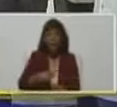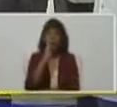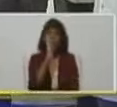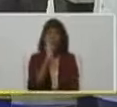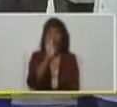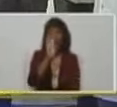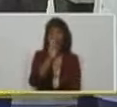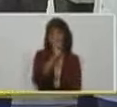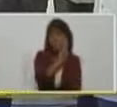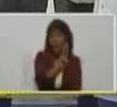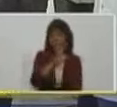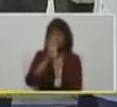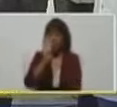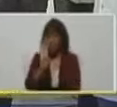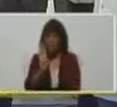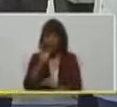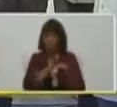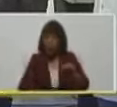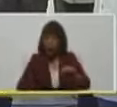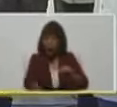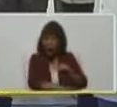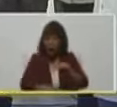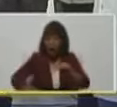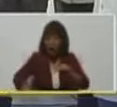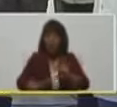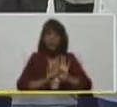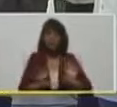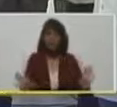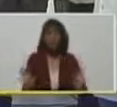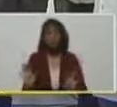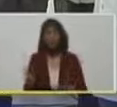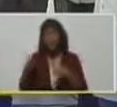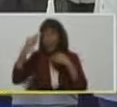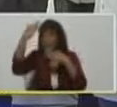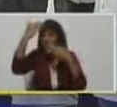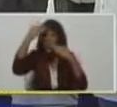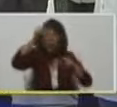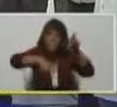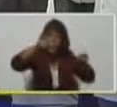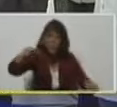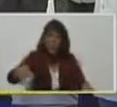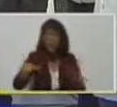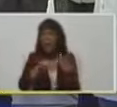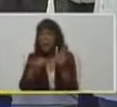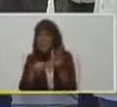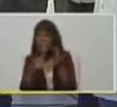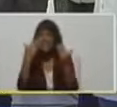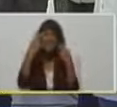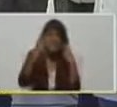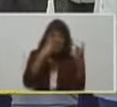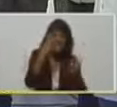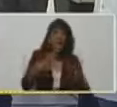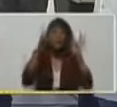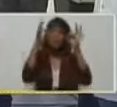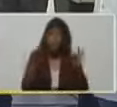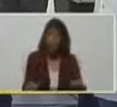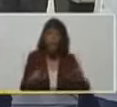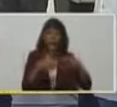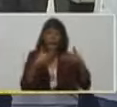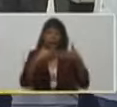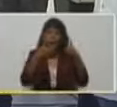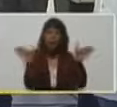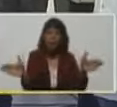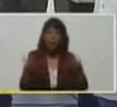donde llegamos y a donde vamos ahora, para saludar a nuestro pueblo y dejar abierto